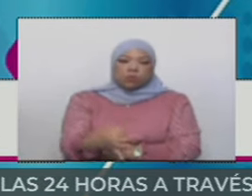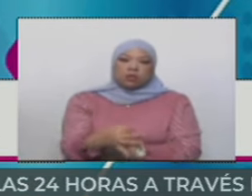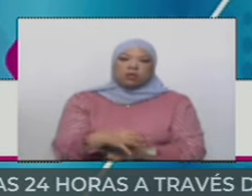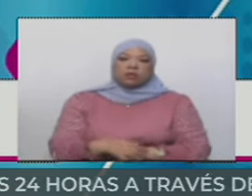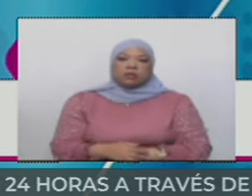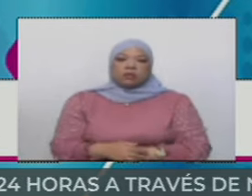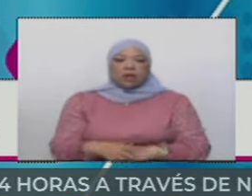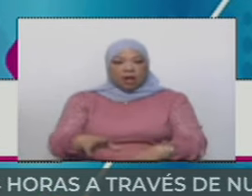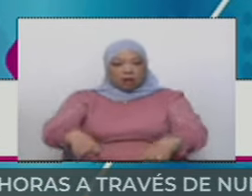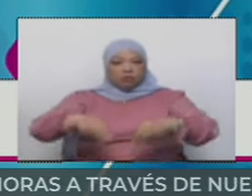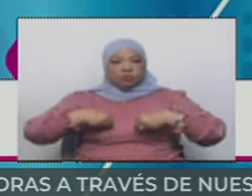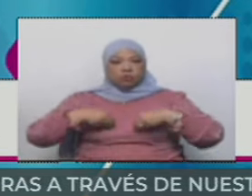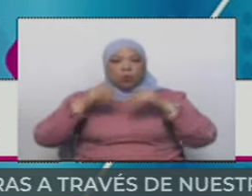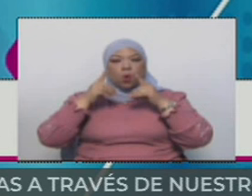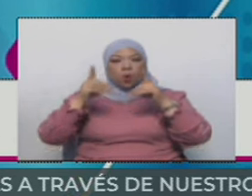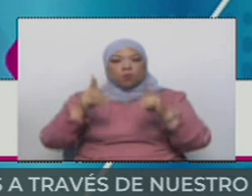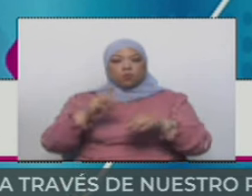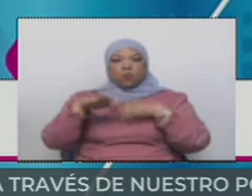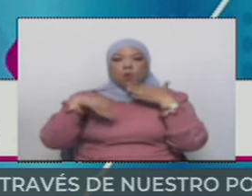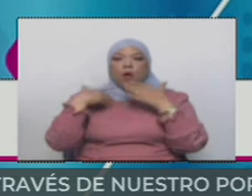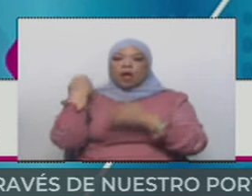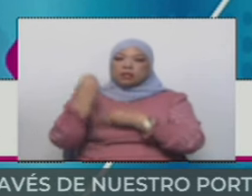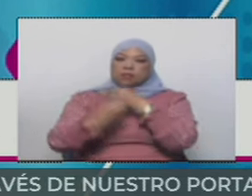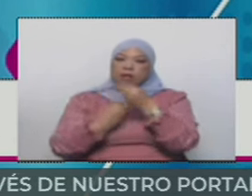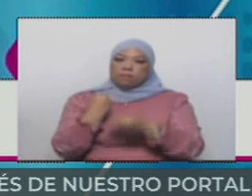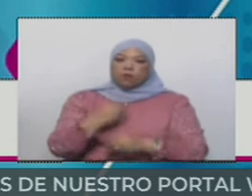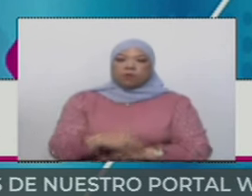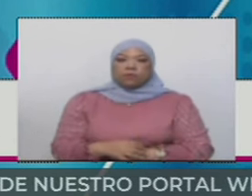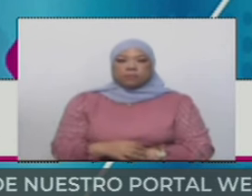hay que tomarlas, porque todo lo que estamos haciendo,